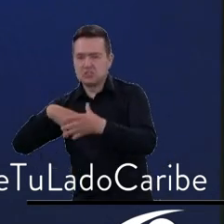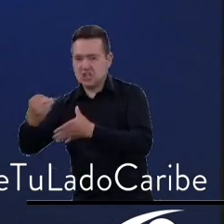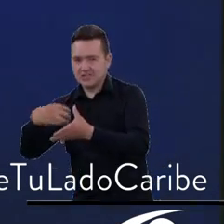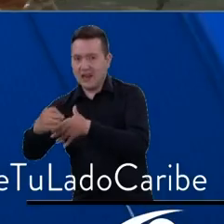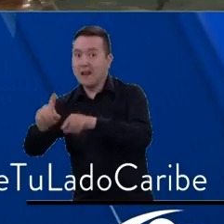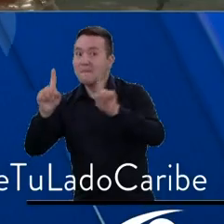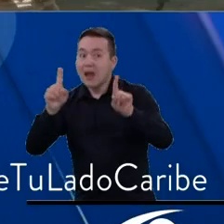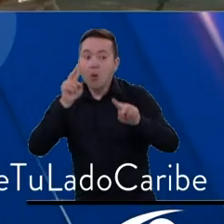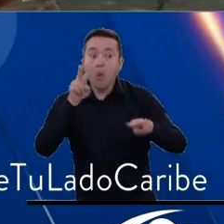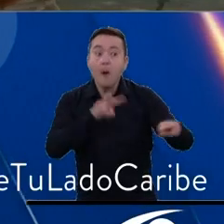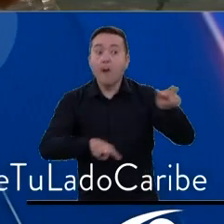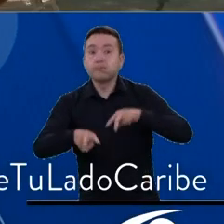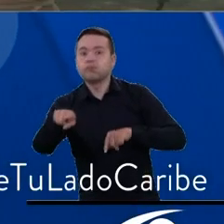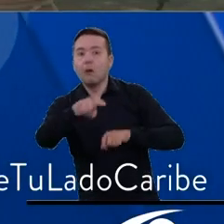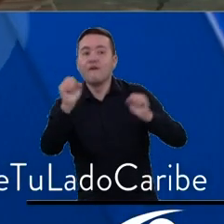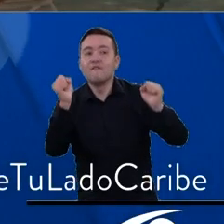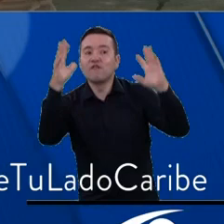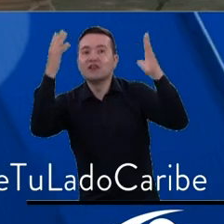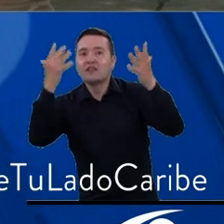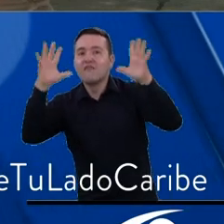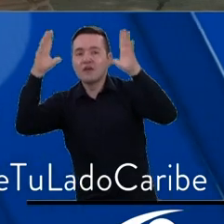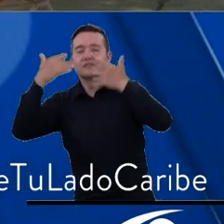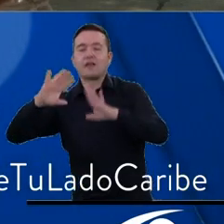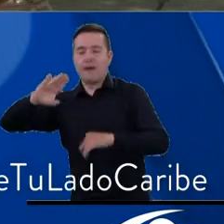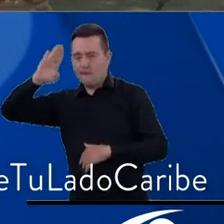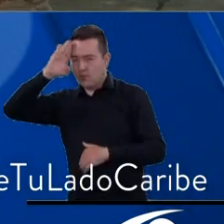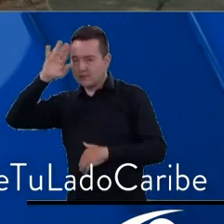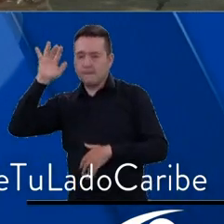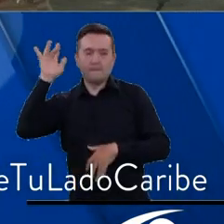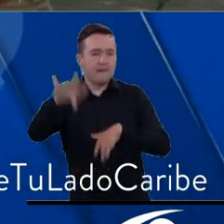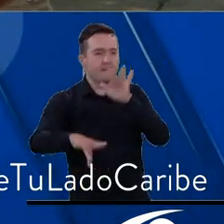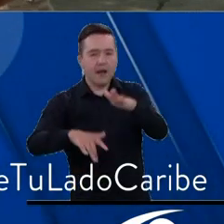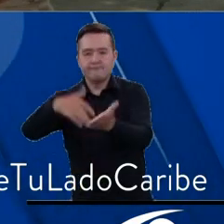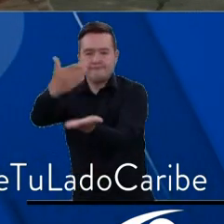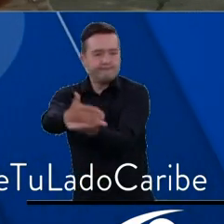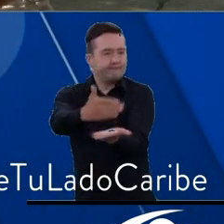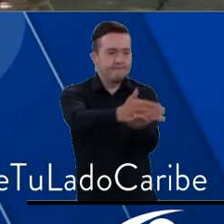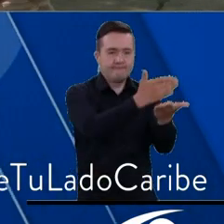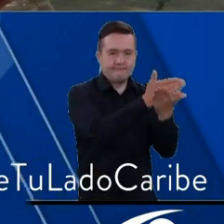sido intervenidas por la policía. Greg Rodríguez, ¿qué encontraron las autoridades?